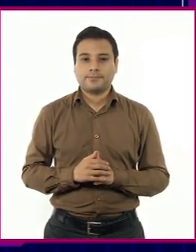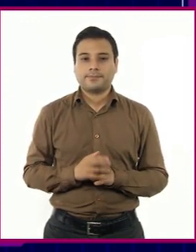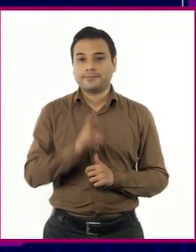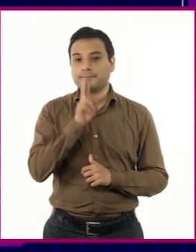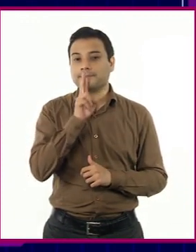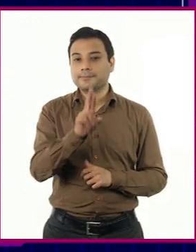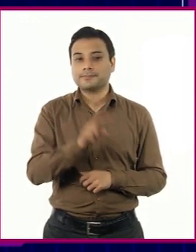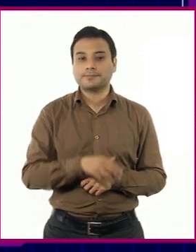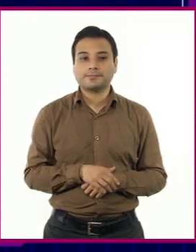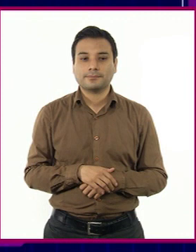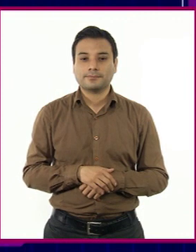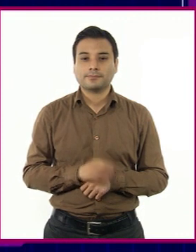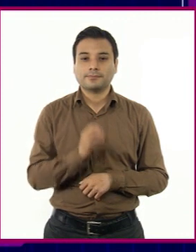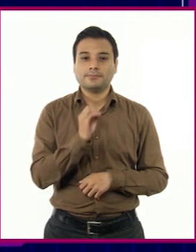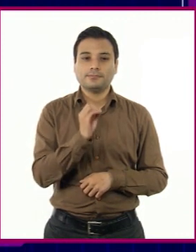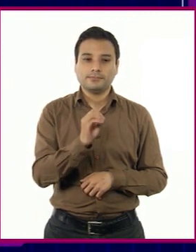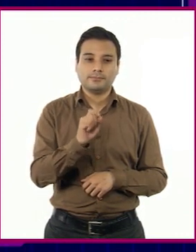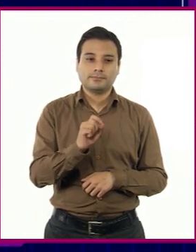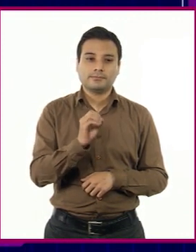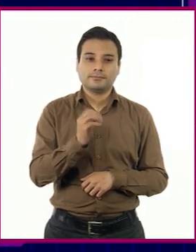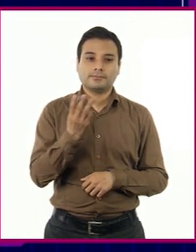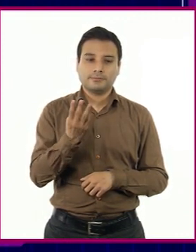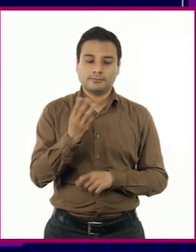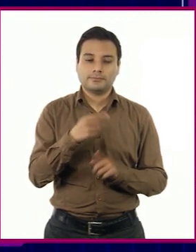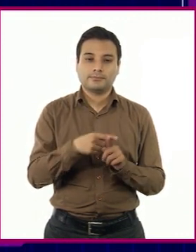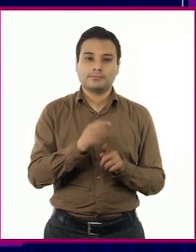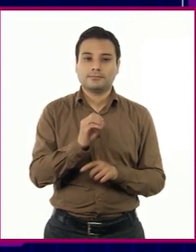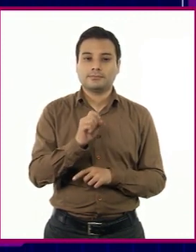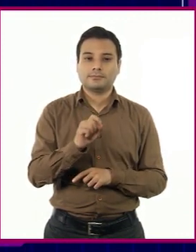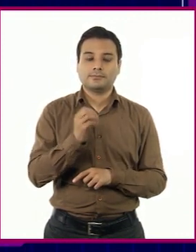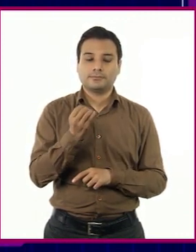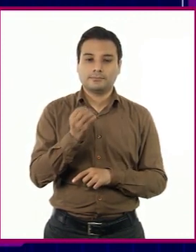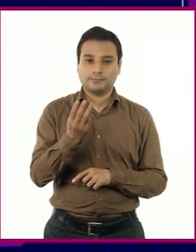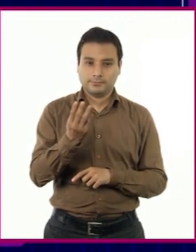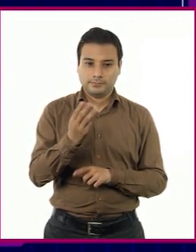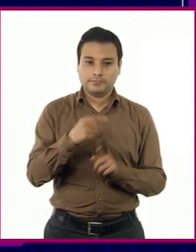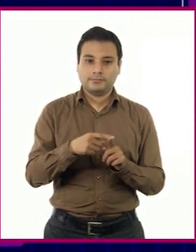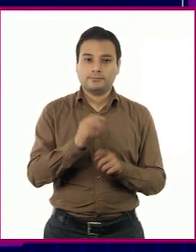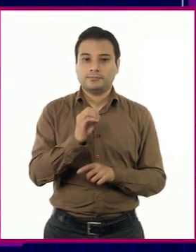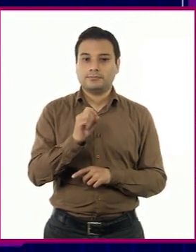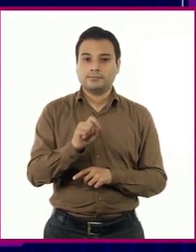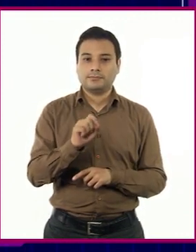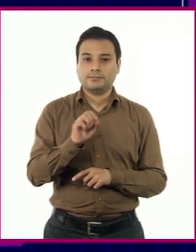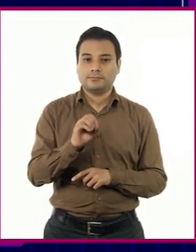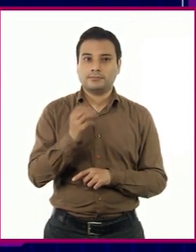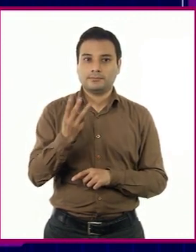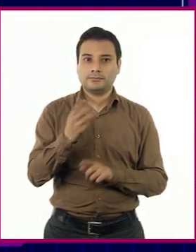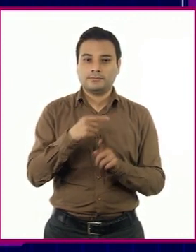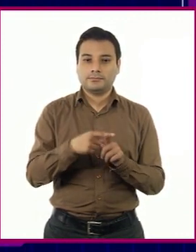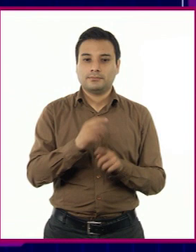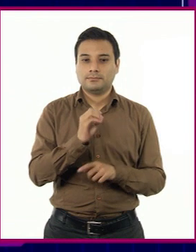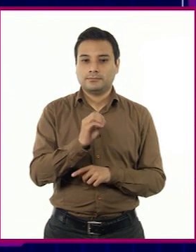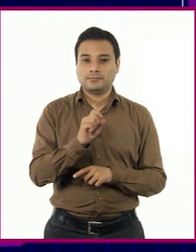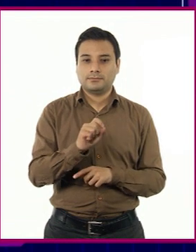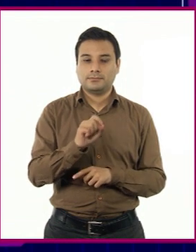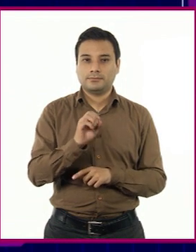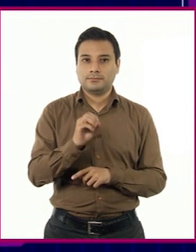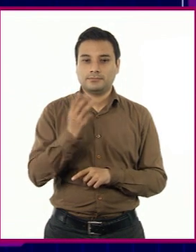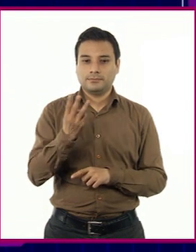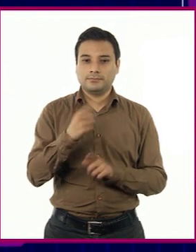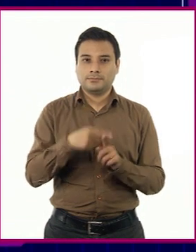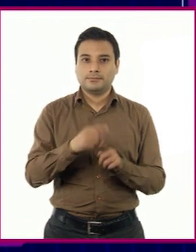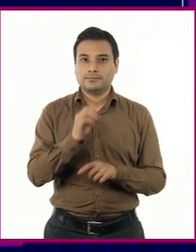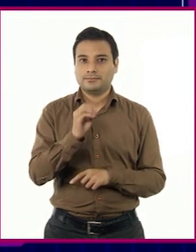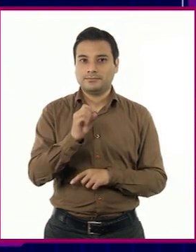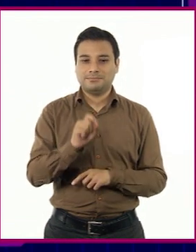a 0.03 más 0.03 más 0.03 más 0.03 más